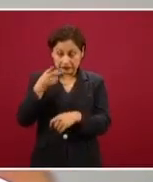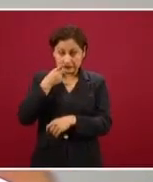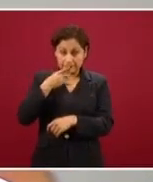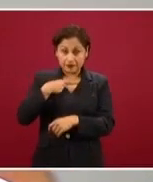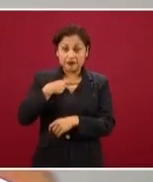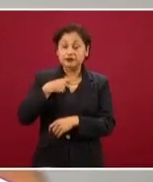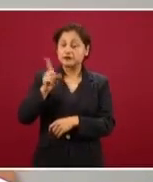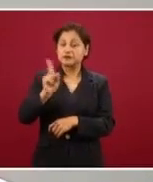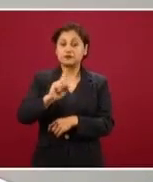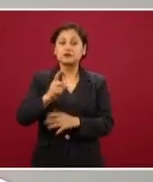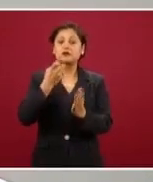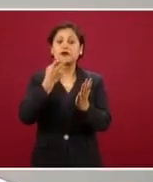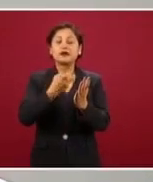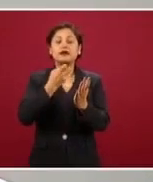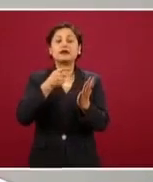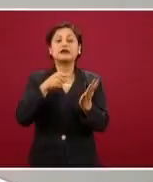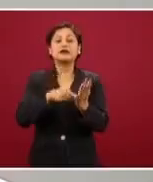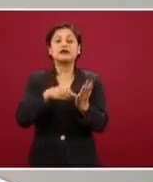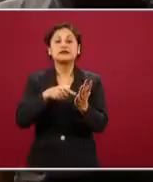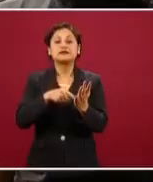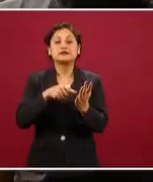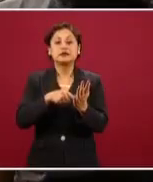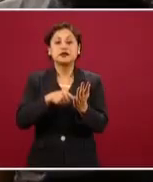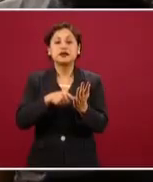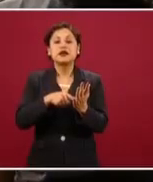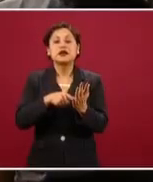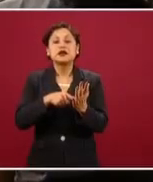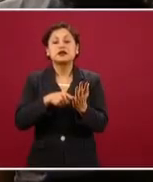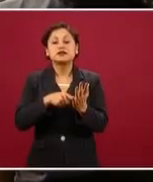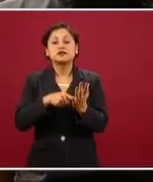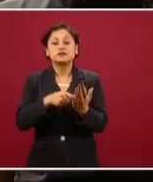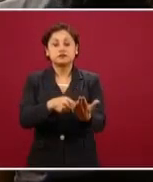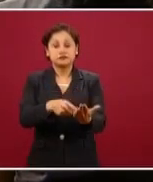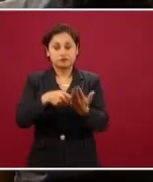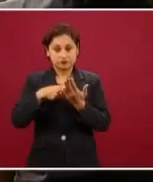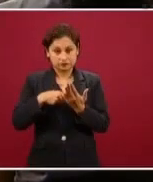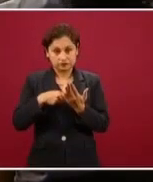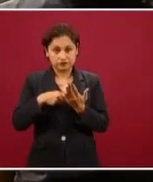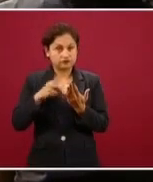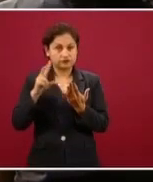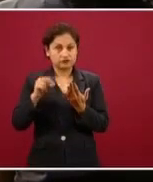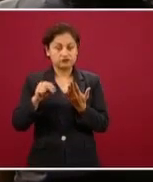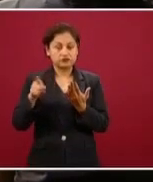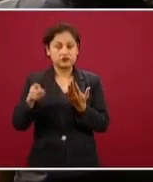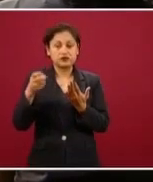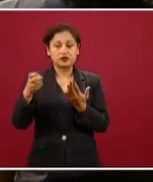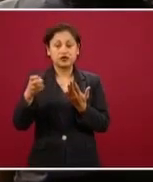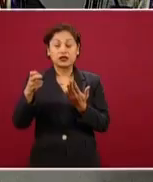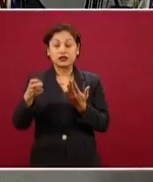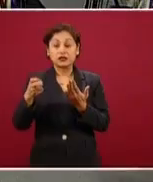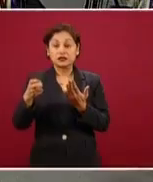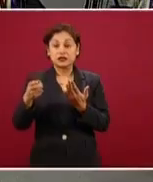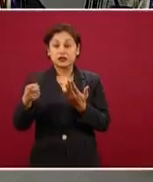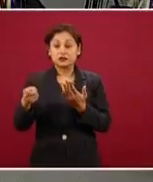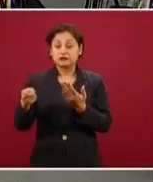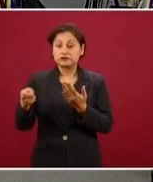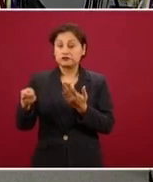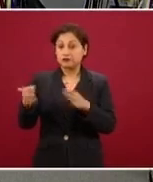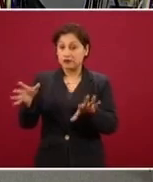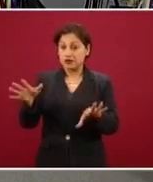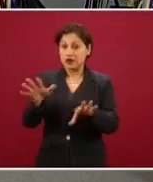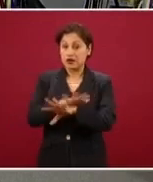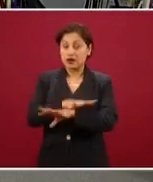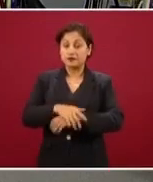fue consultado, no se me presentó. Y se va a revertir. ¿Se queda en su